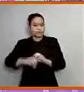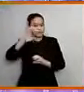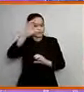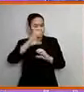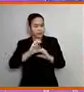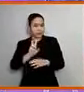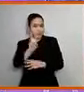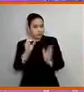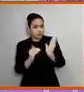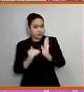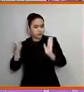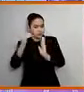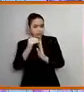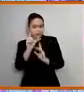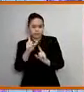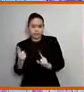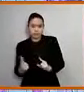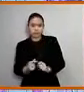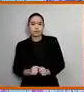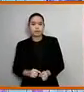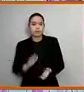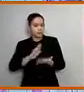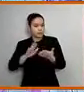doble de 2 millones de lempiras.